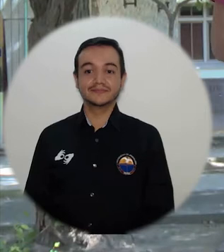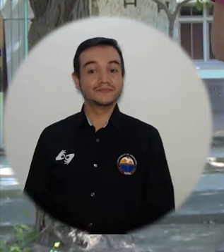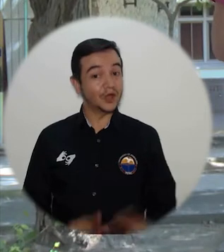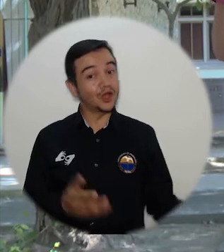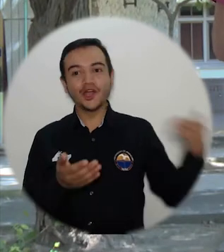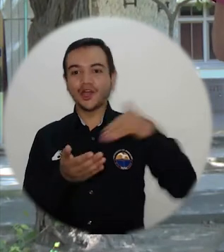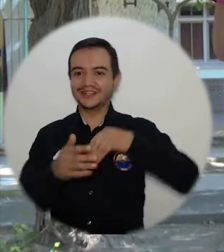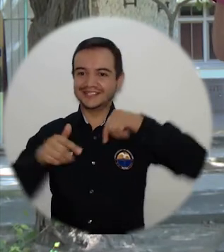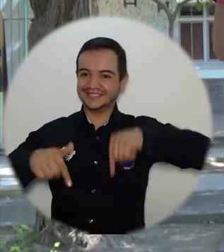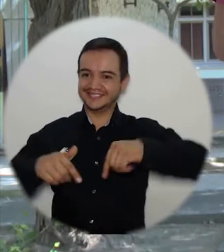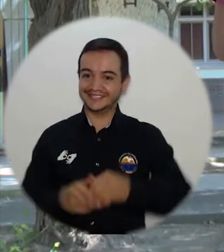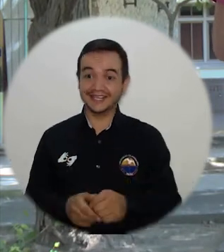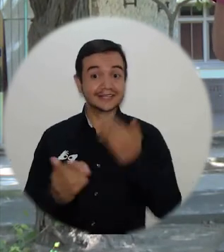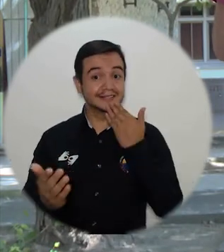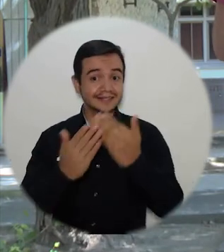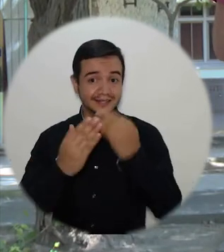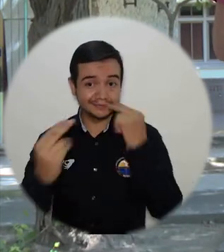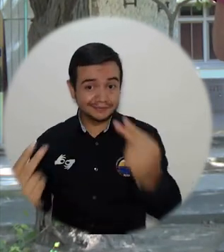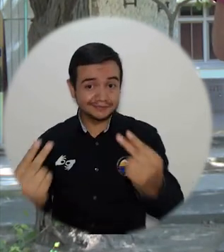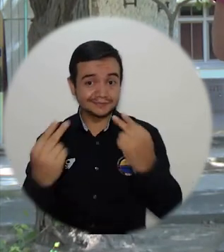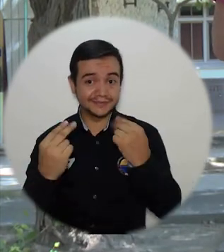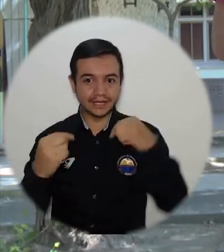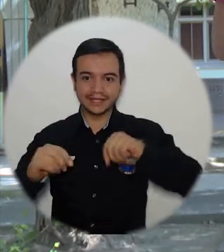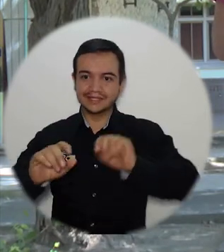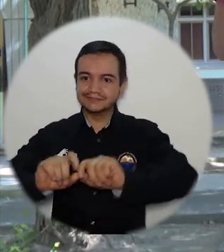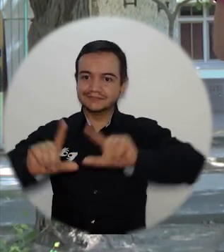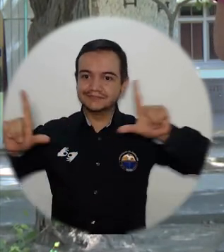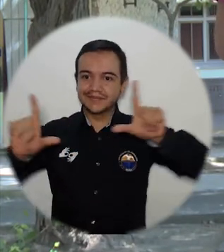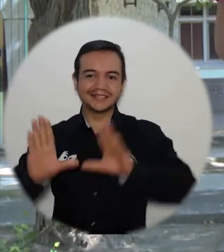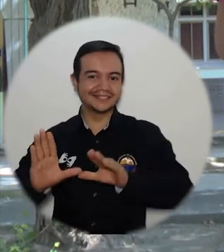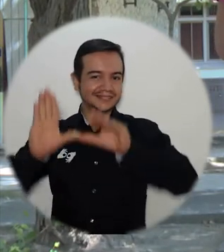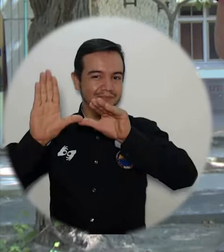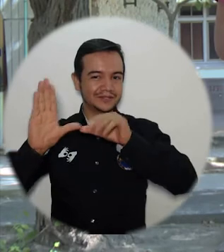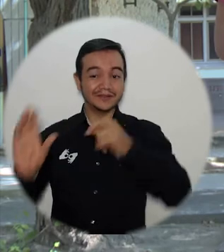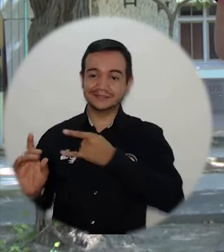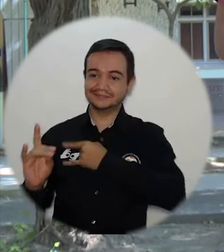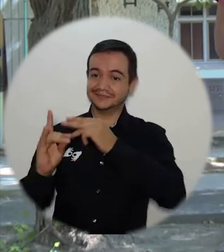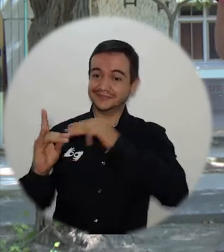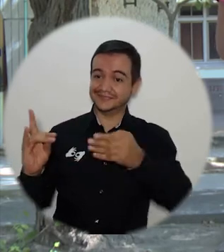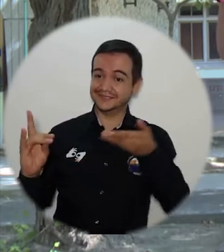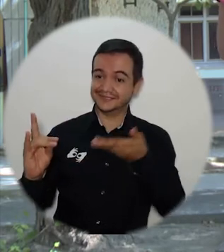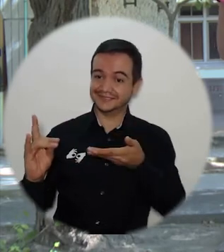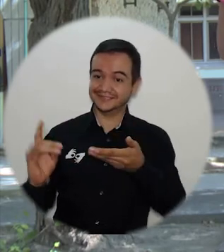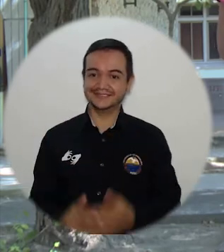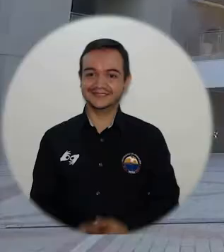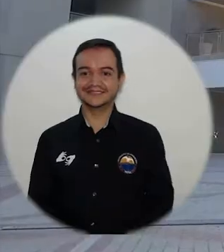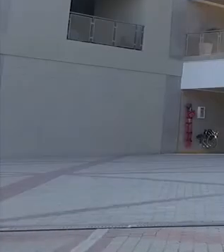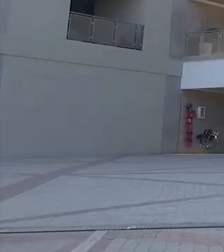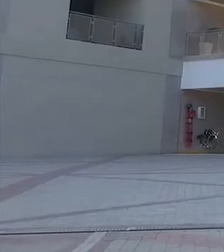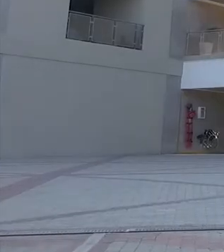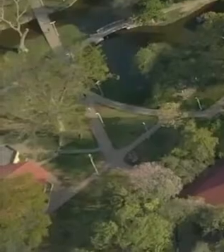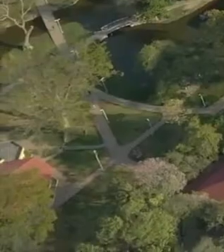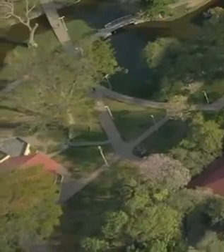Ya estamos de vuelta con ustedes, gracias por su sintonía. Están viendo el Campus TV, programa institucional de la Universidad del Magdalena.